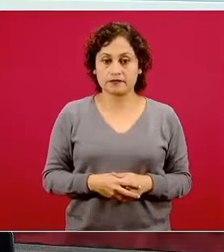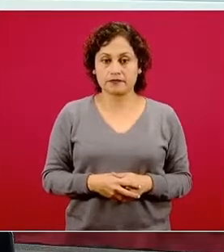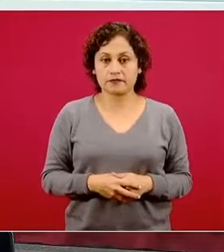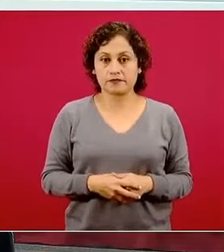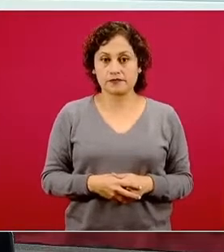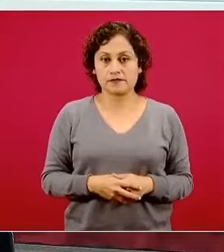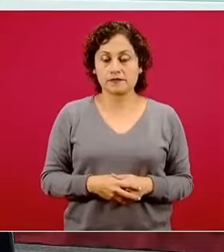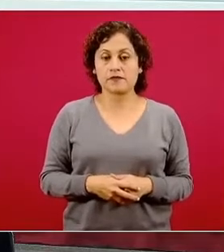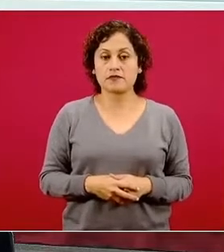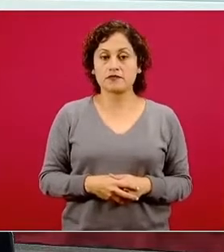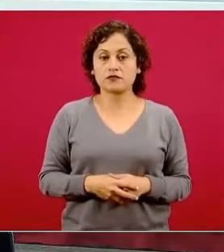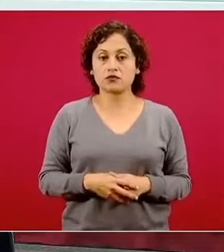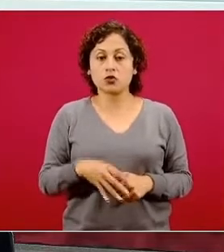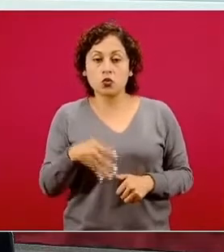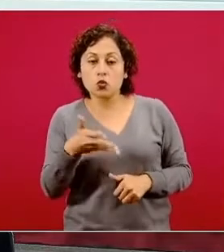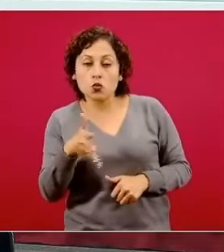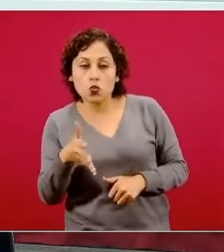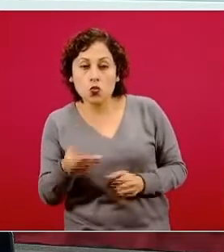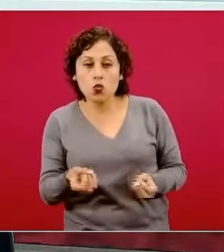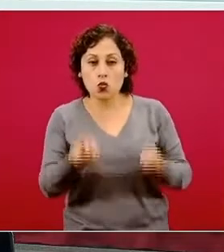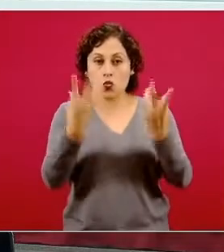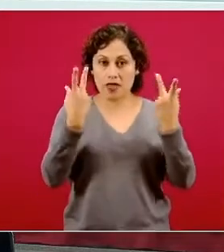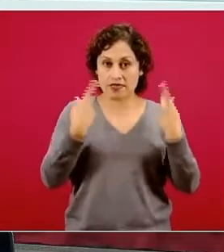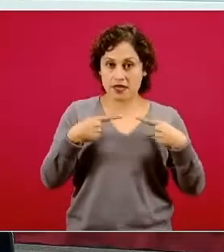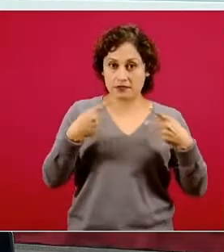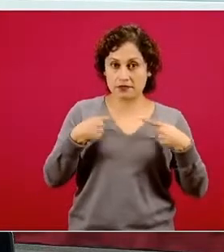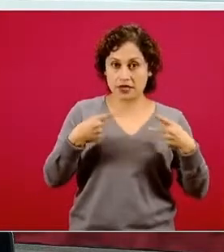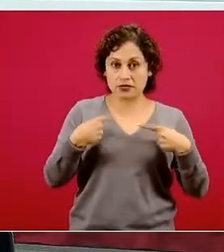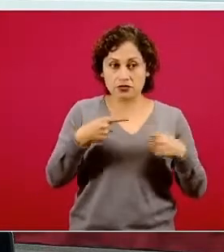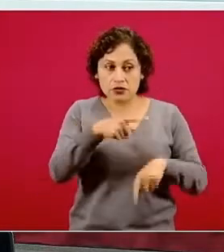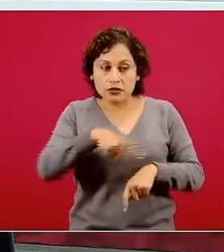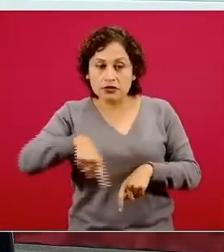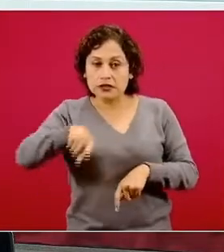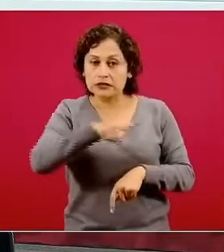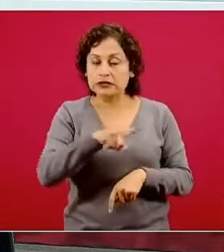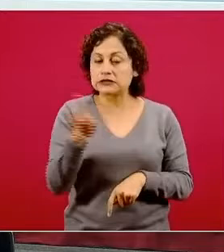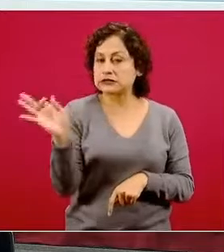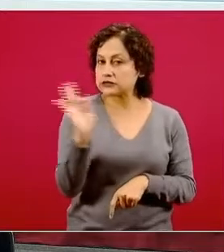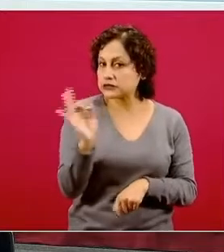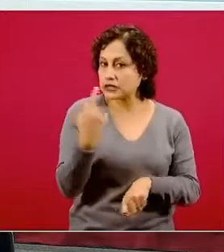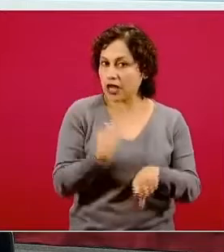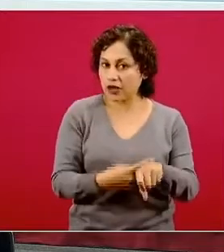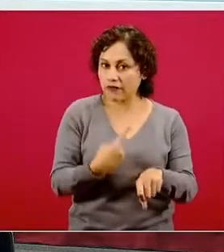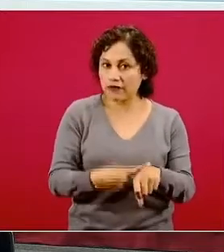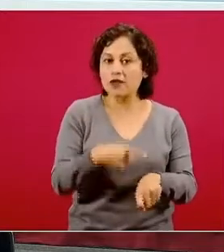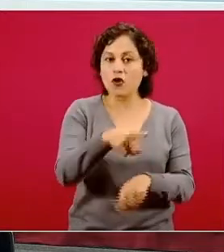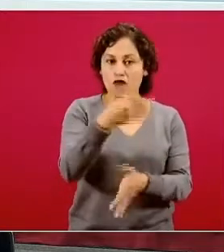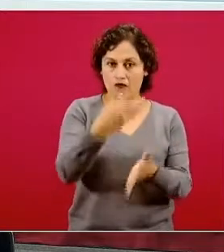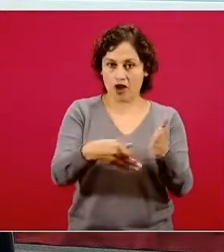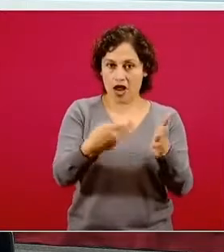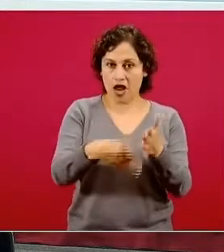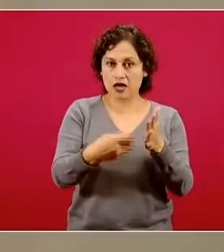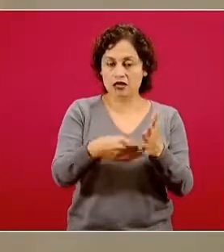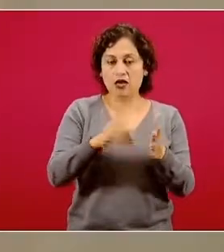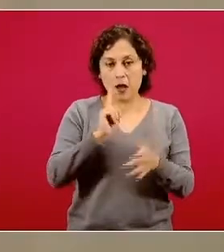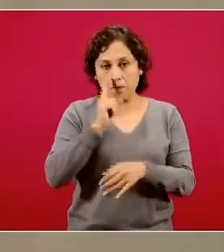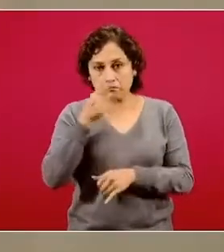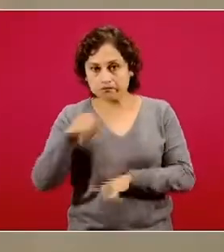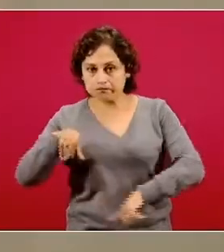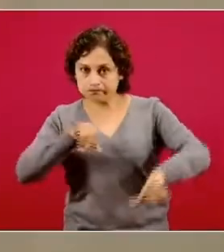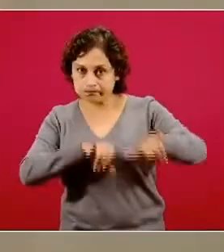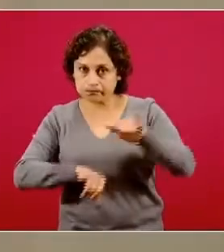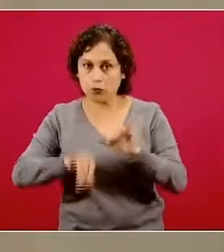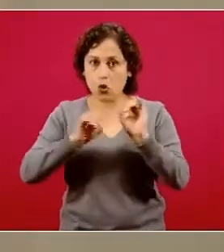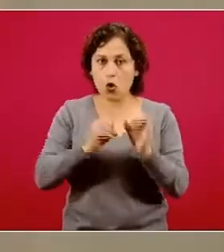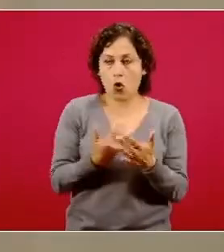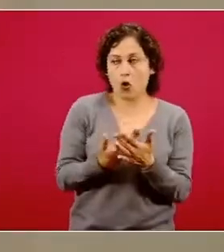Un total de casos estimados de los que no se les ha tomado muestra o los que están aún pendientes de recibir